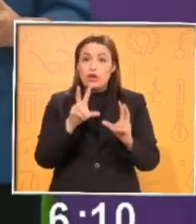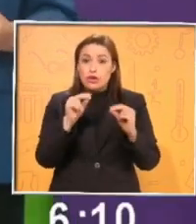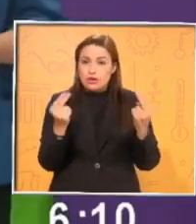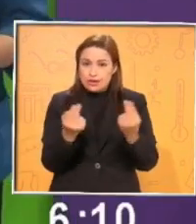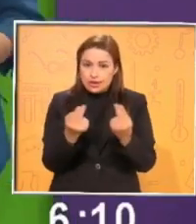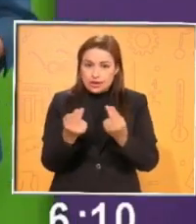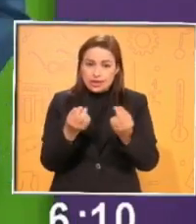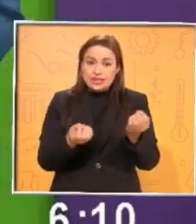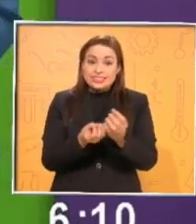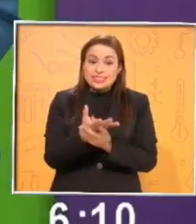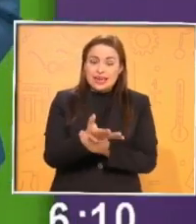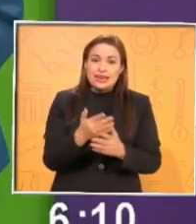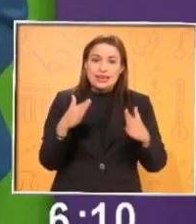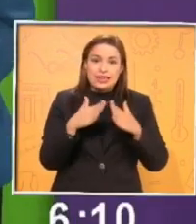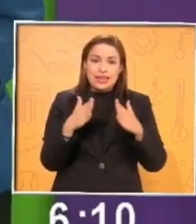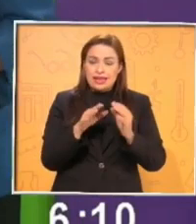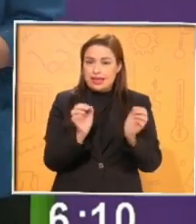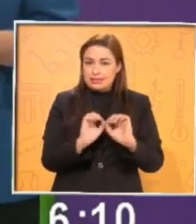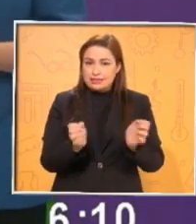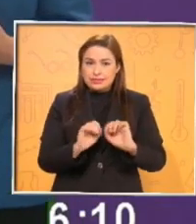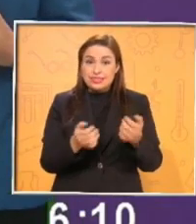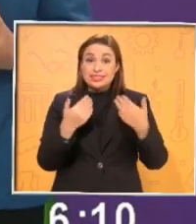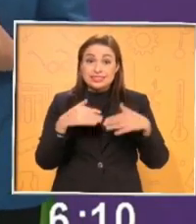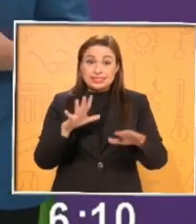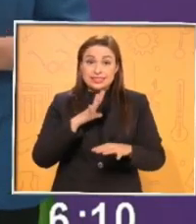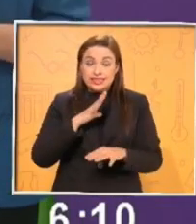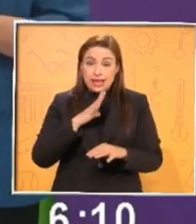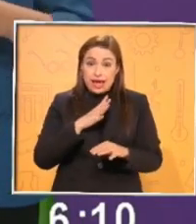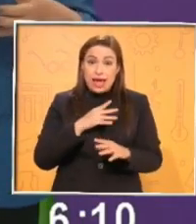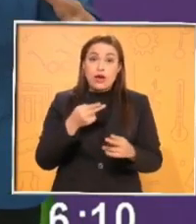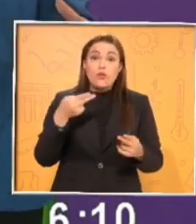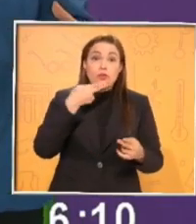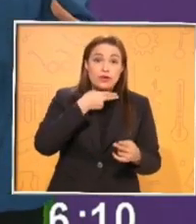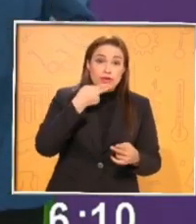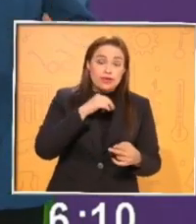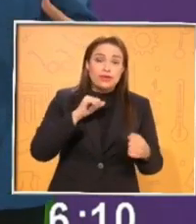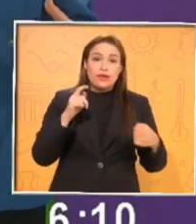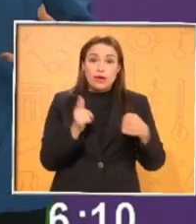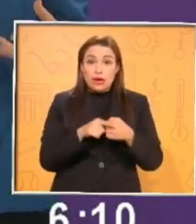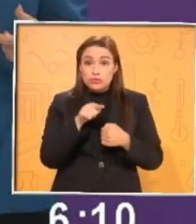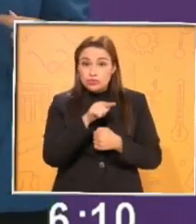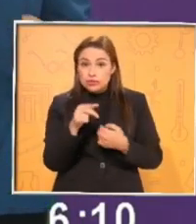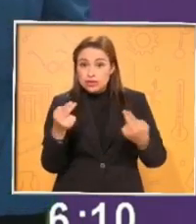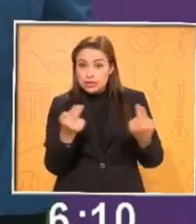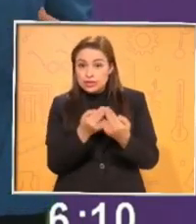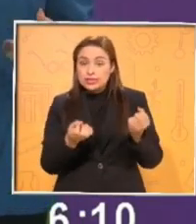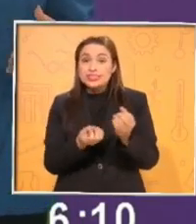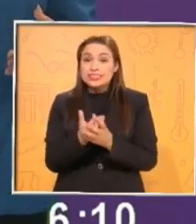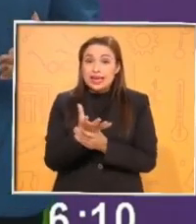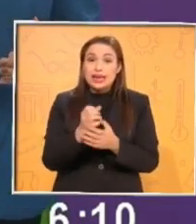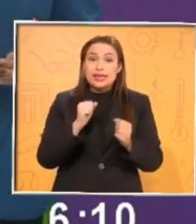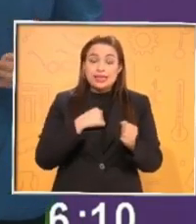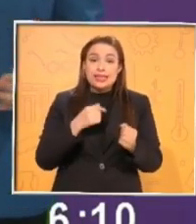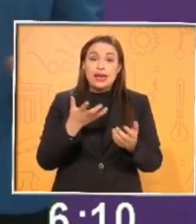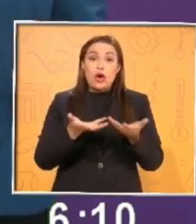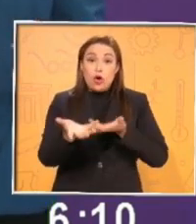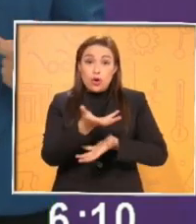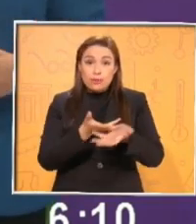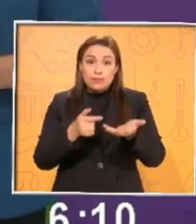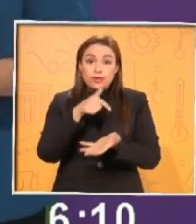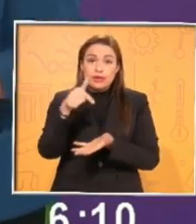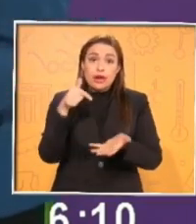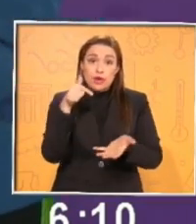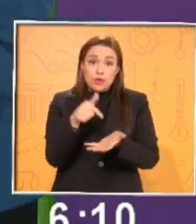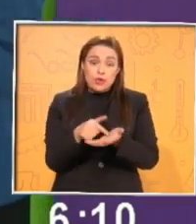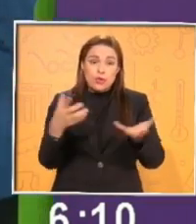hay alguna emergencia o una situación en la que ustedes necesitan estar compartiendo el espacio con alguien más, pues hay